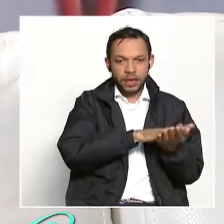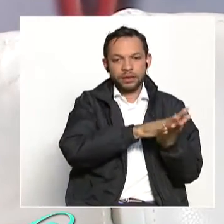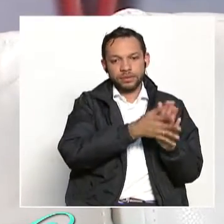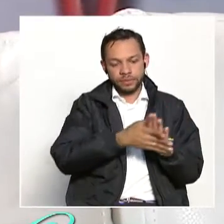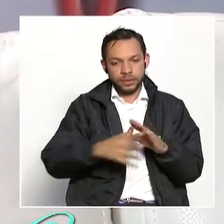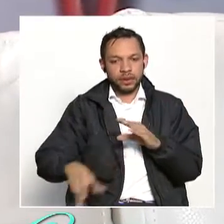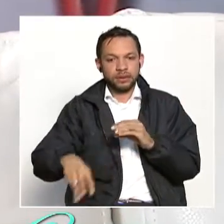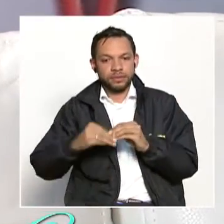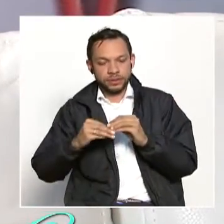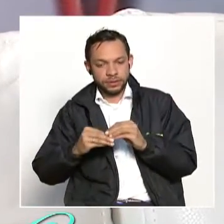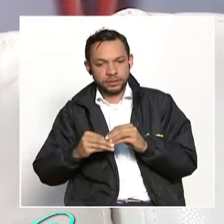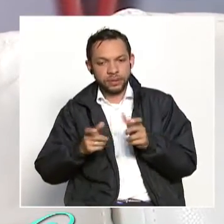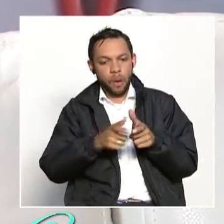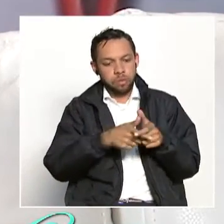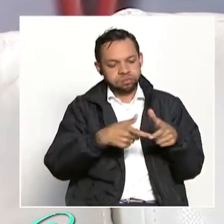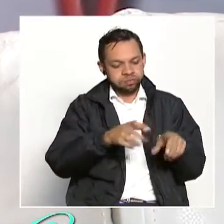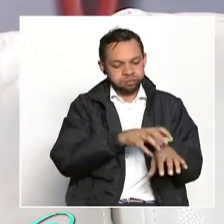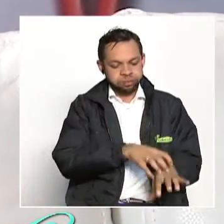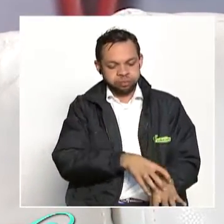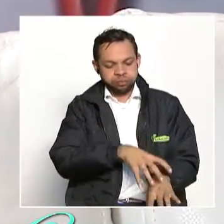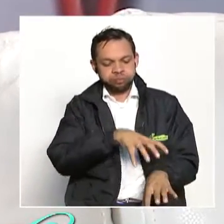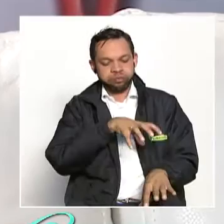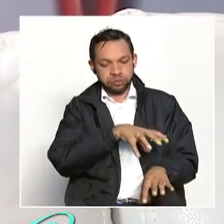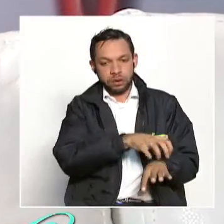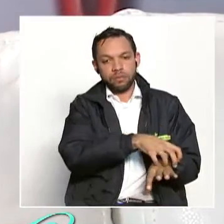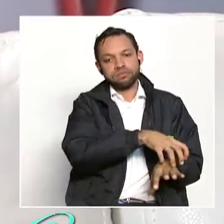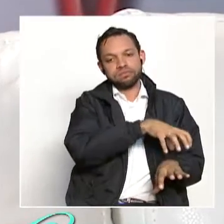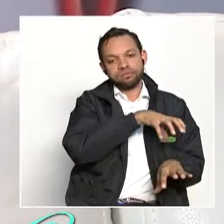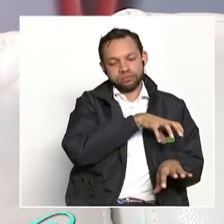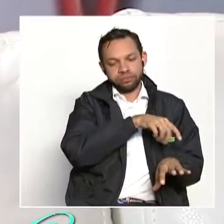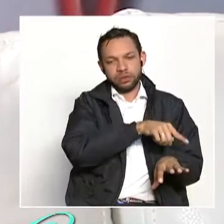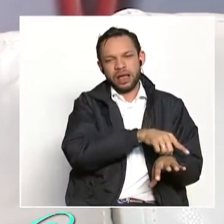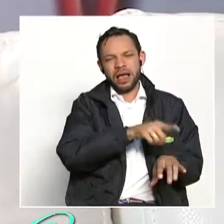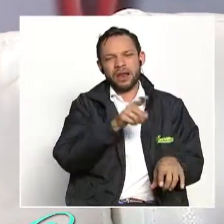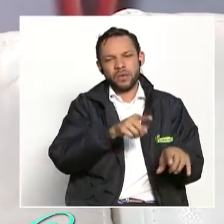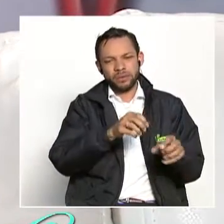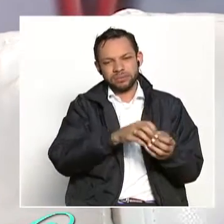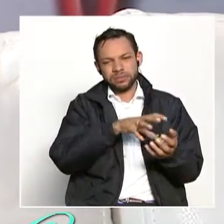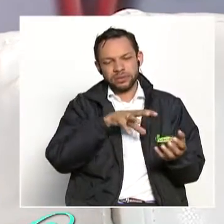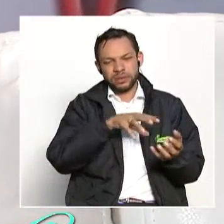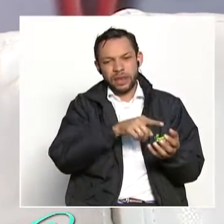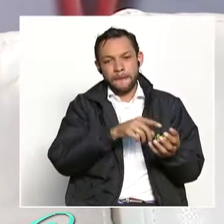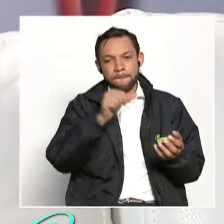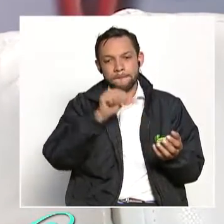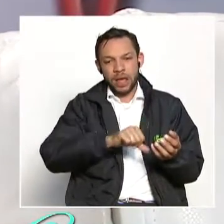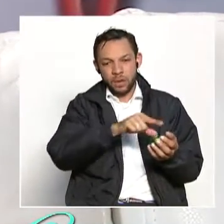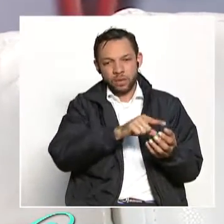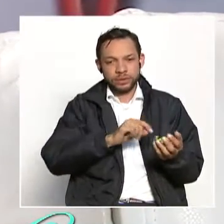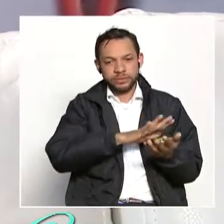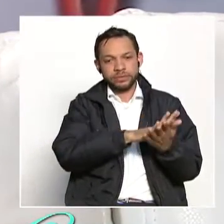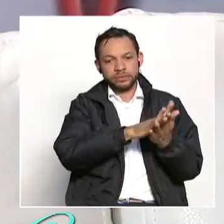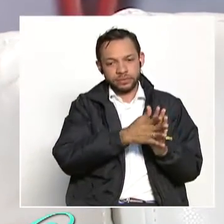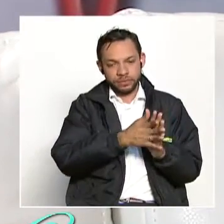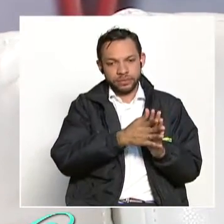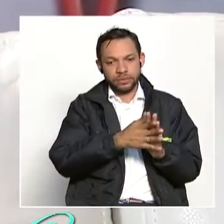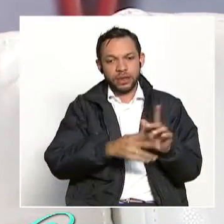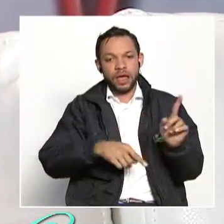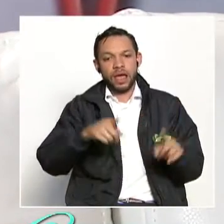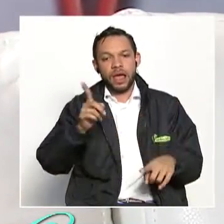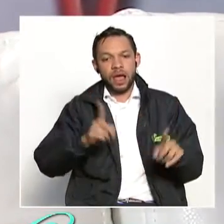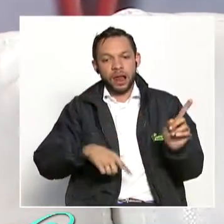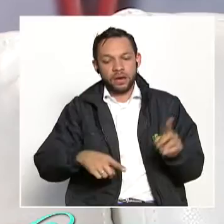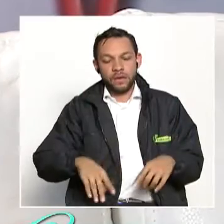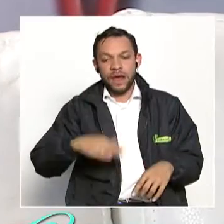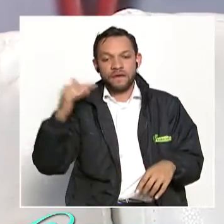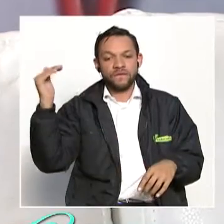un producto de esa metainflamación y lo podríamos considerar lo que de alguna manera perversa se llama en Colombia los falsos positivos,